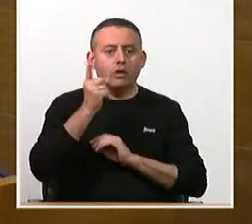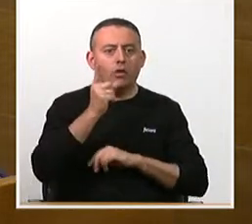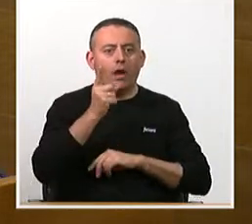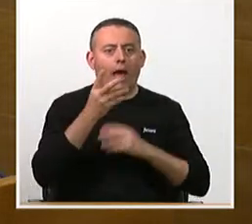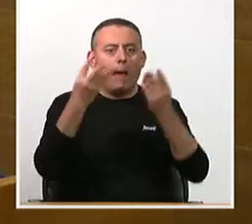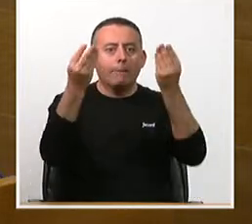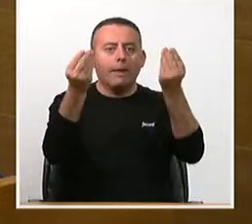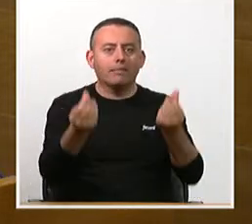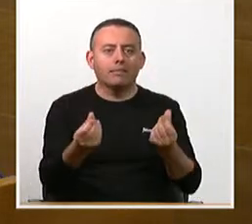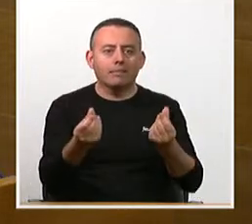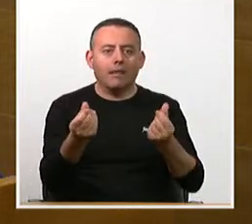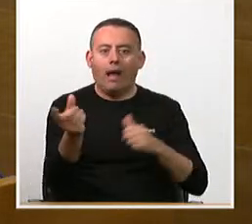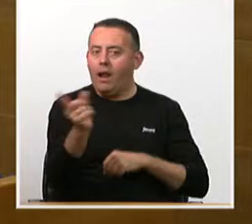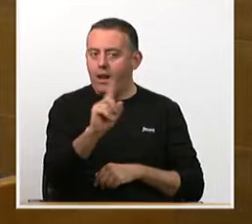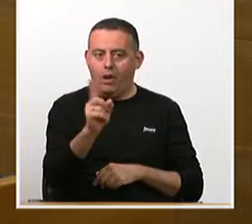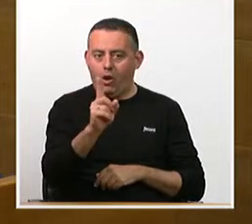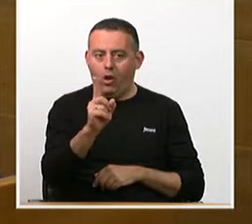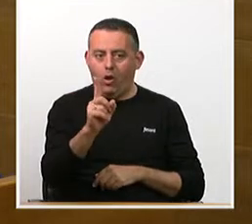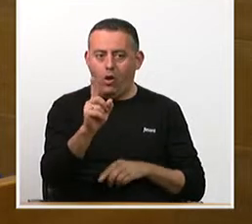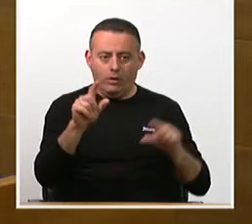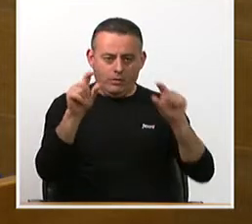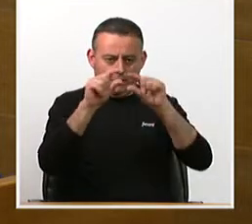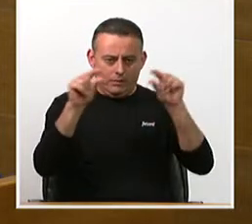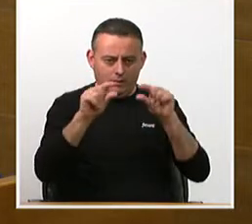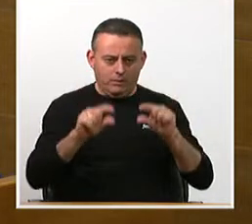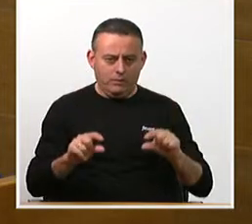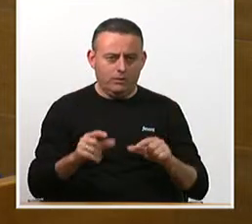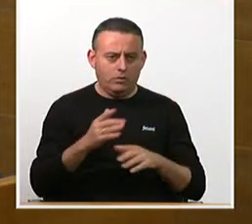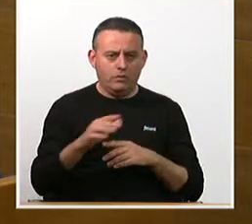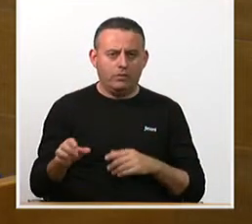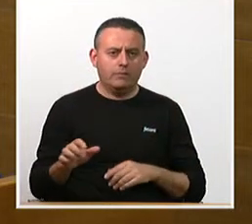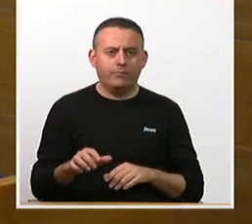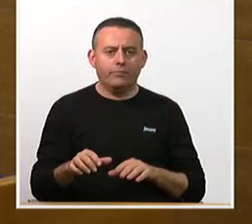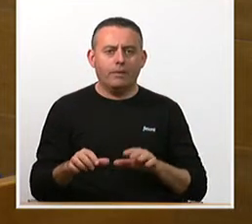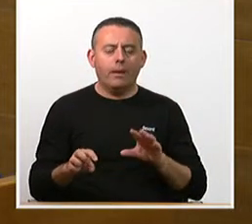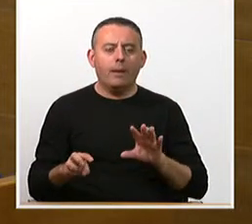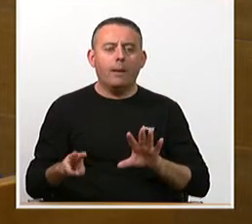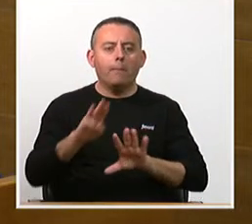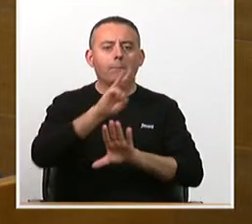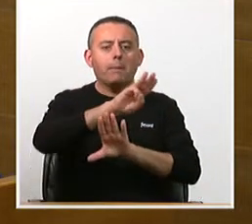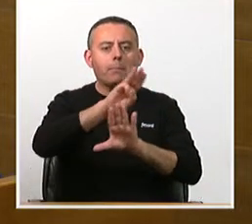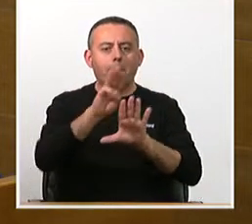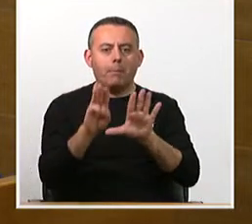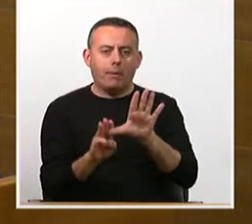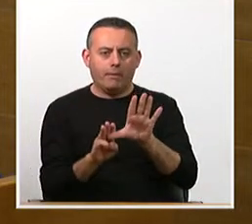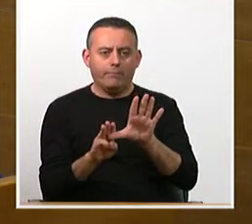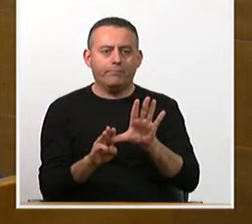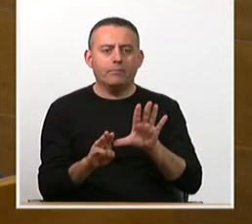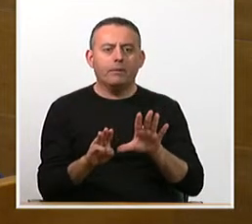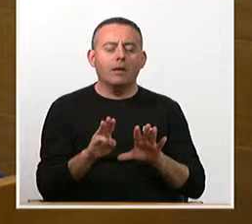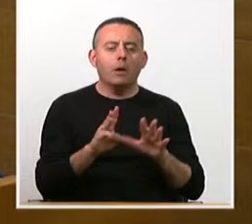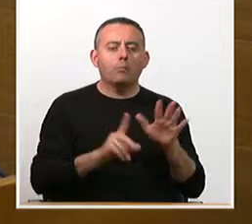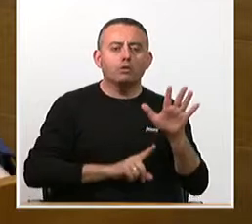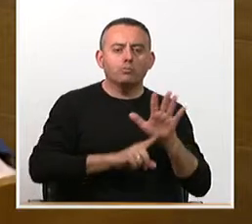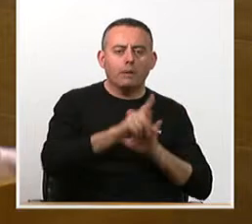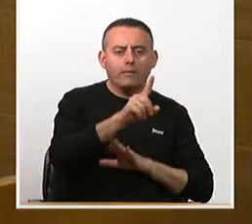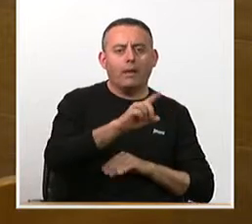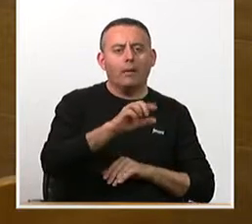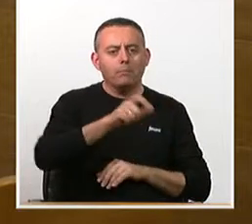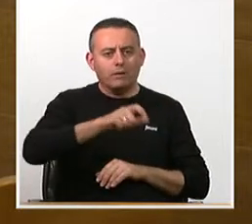sino que tiene otras dimensiones las cinco pes personas prosperidad planeta Paz